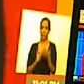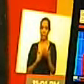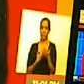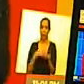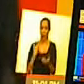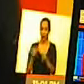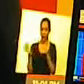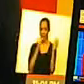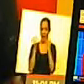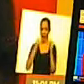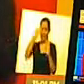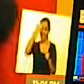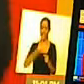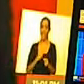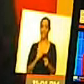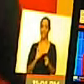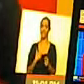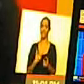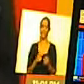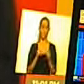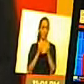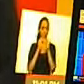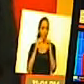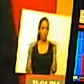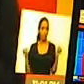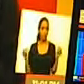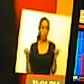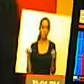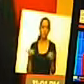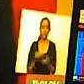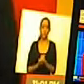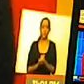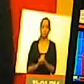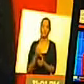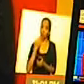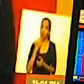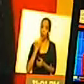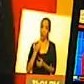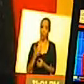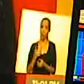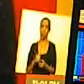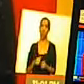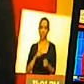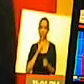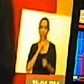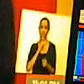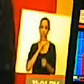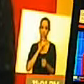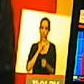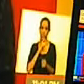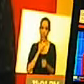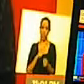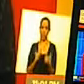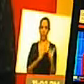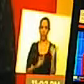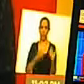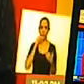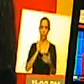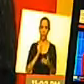debate serio, coherente. Sea, yo te digo algo, es bien difícil para el presidente Nicolás